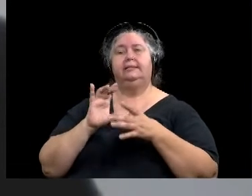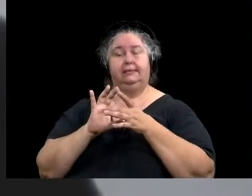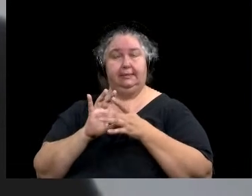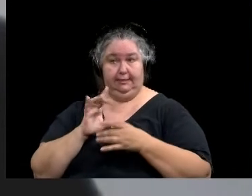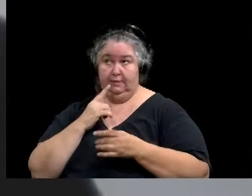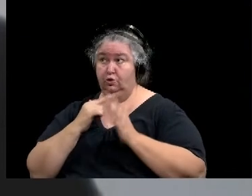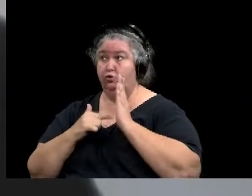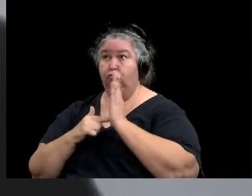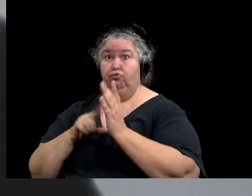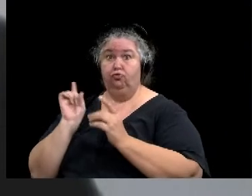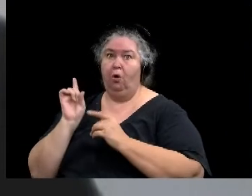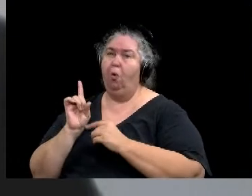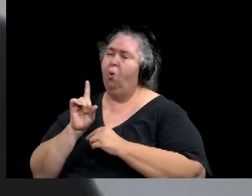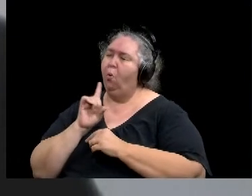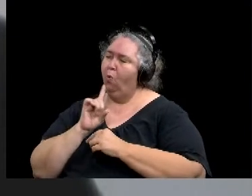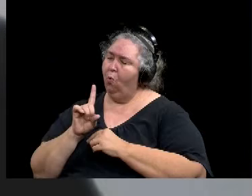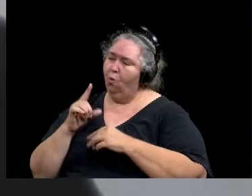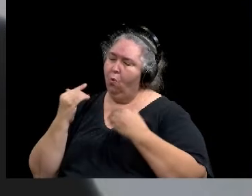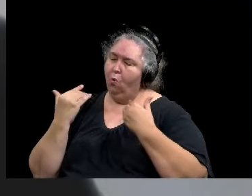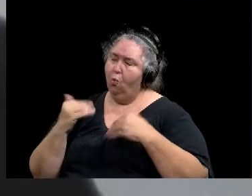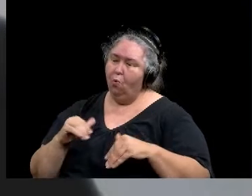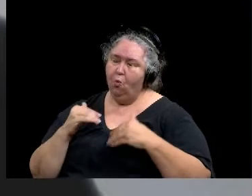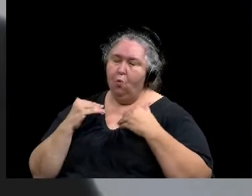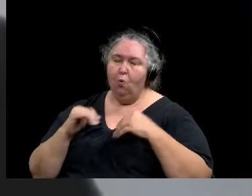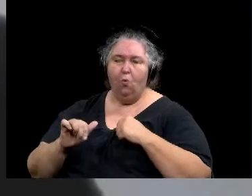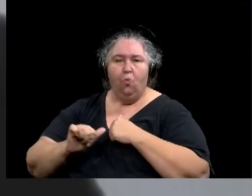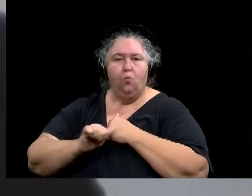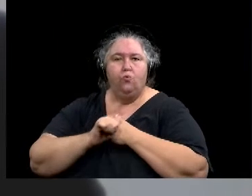kritz claramente describió